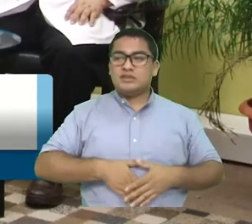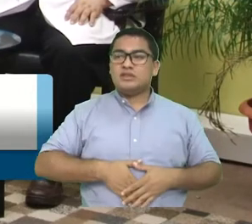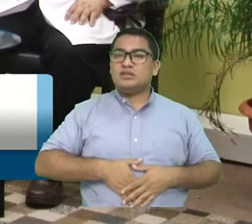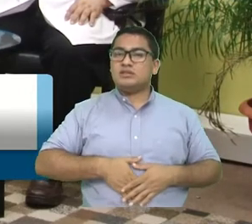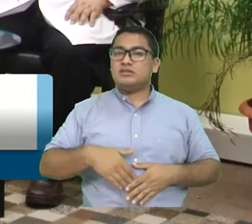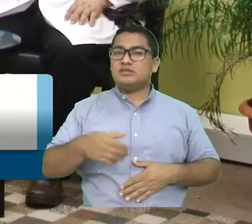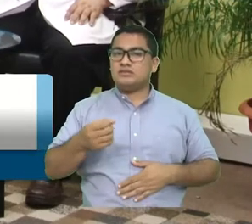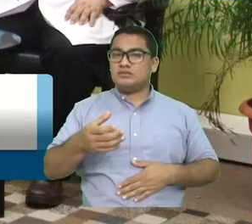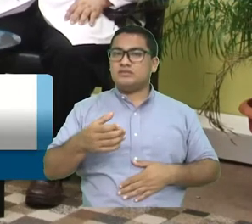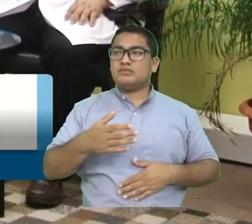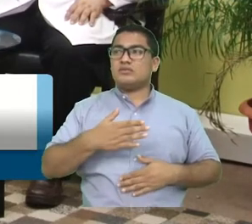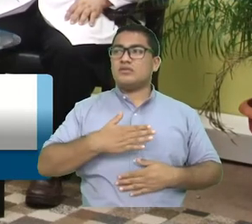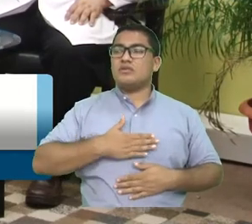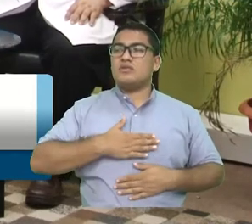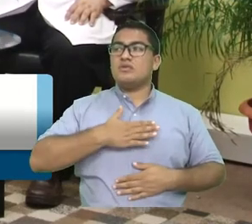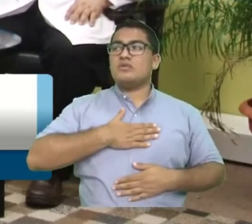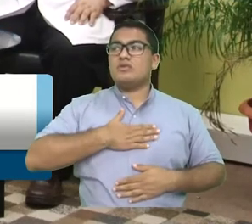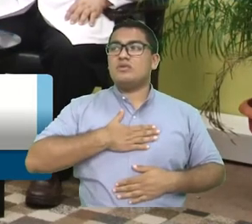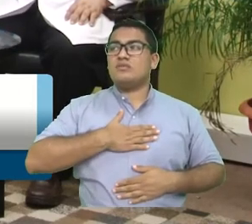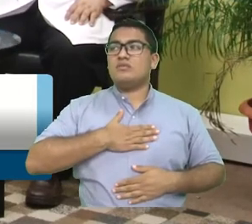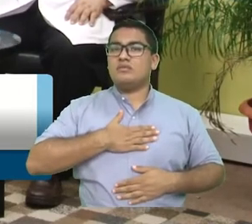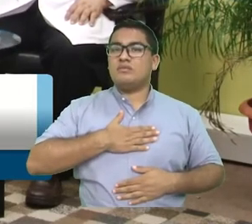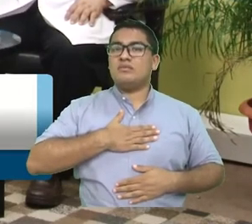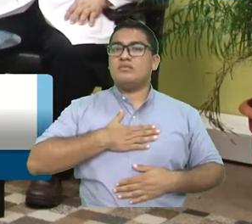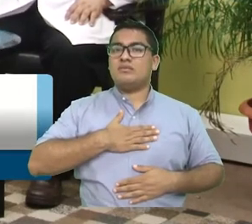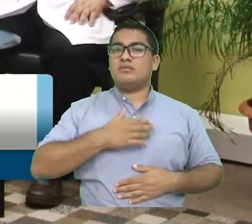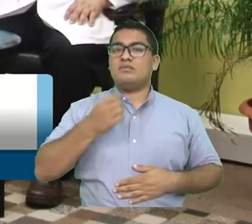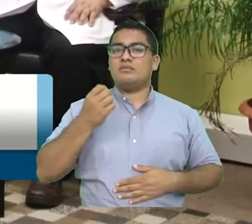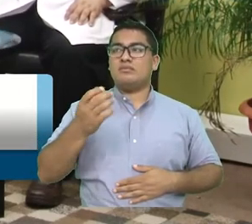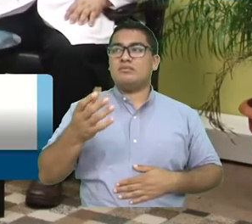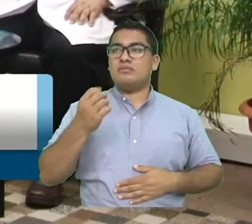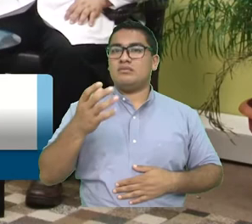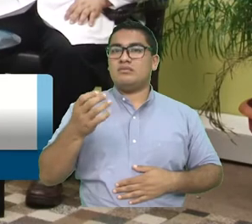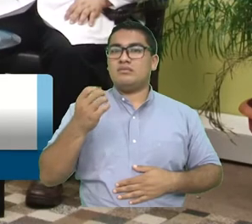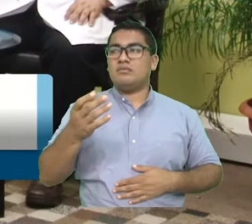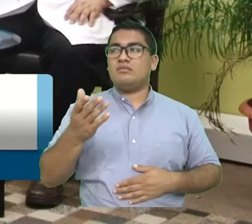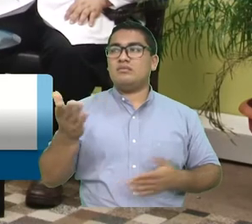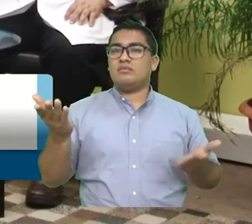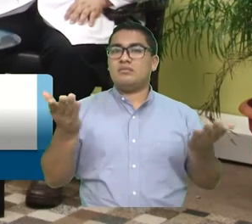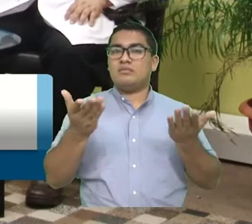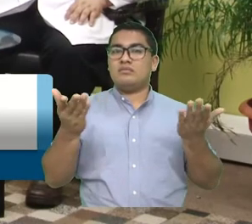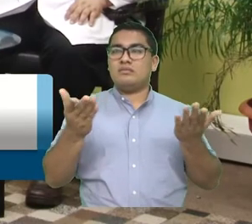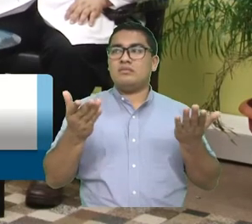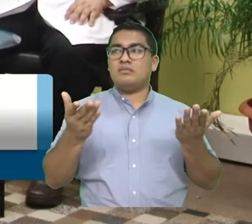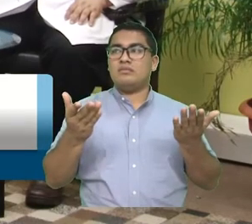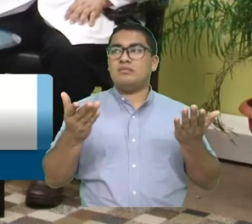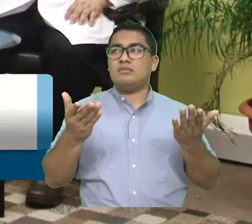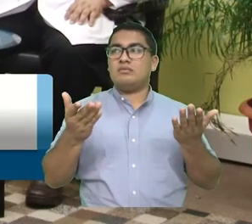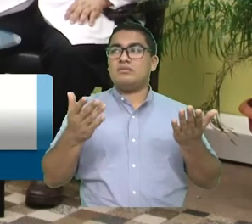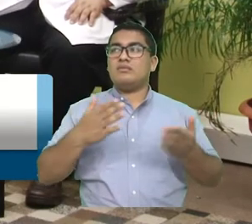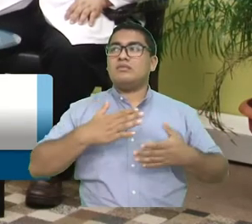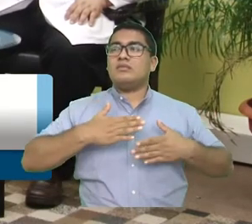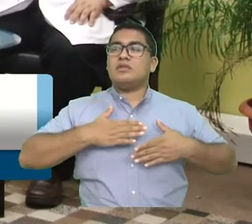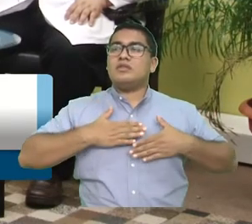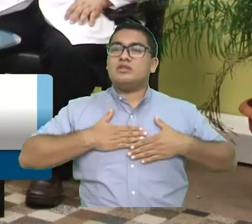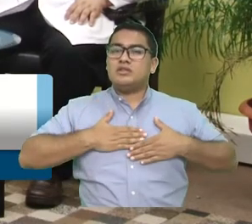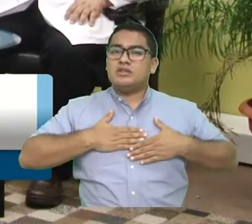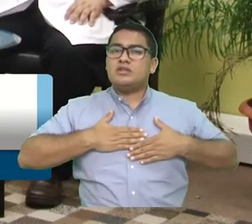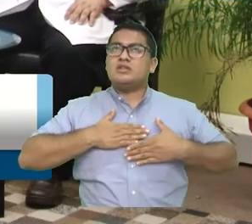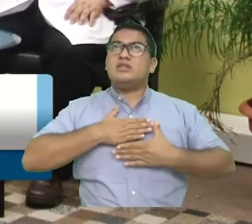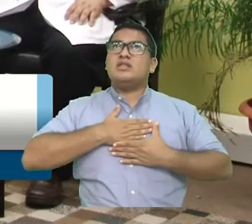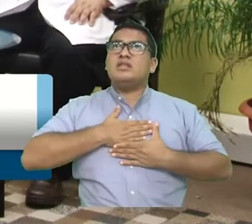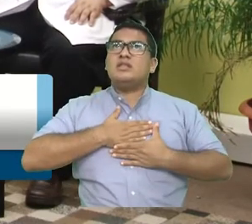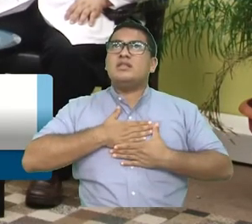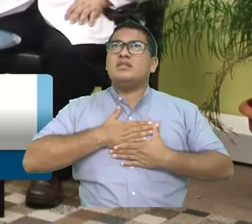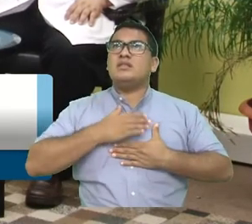tienes una afectación, por ejemplo, por el Helicobacter pylori que está en el estómago. Y se viene el malestar y el dolor puede